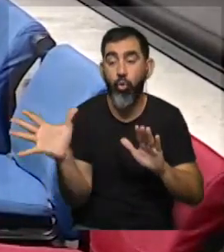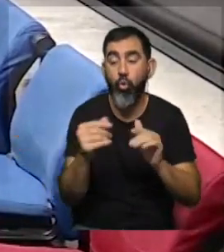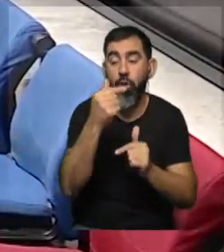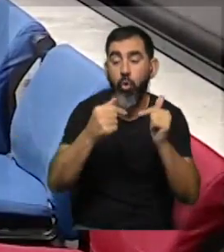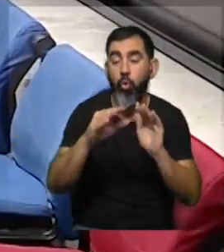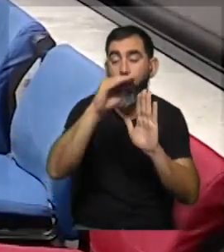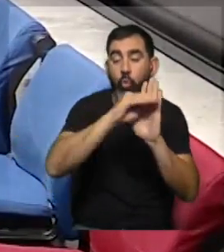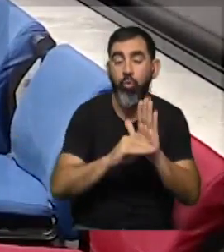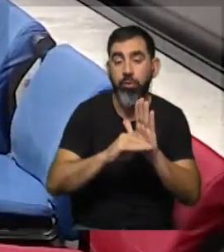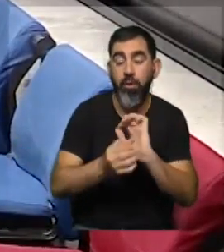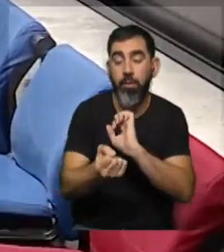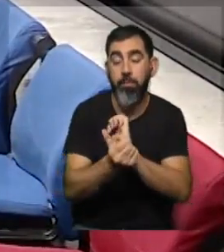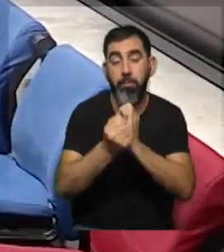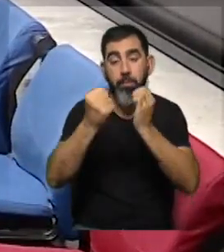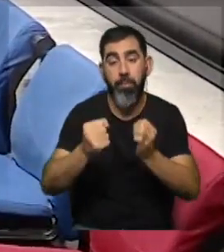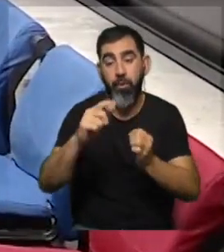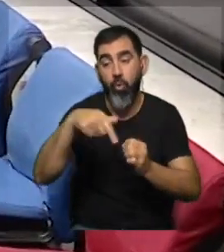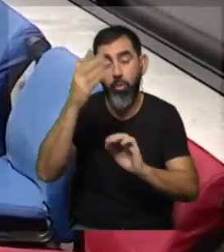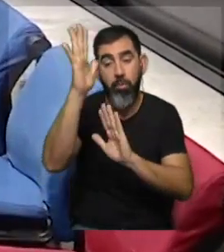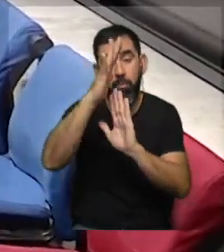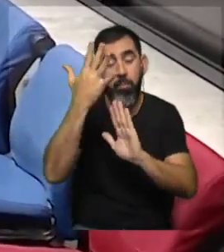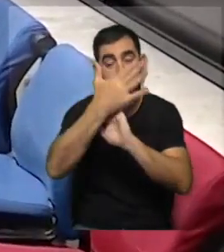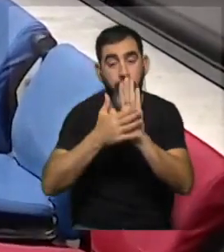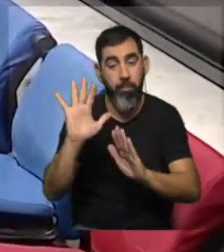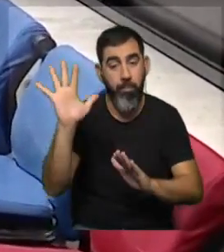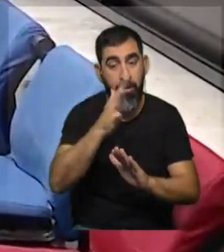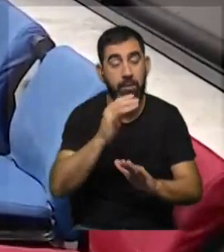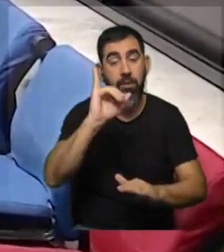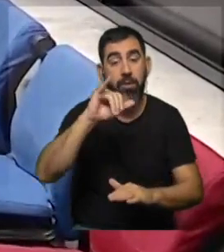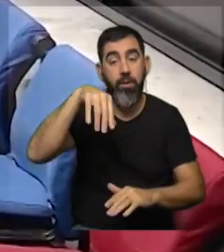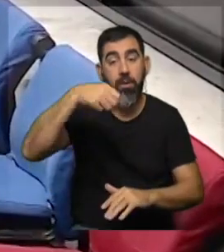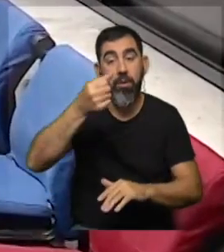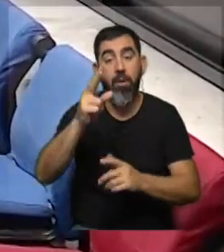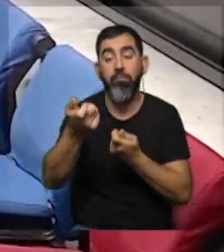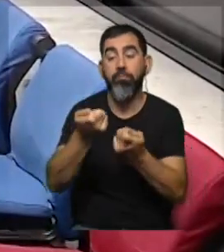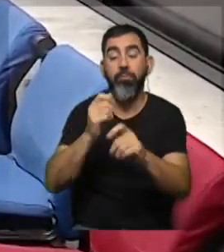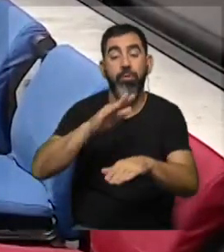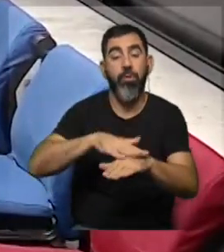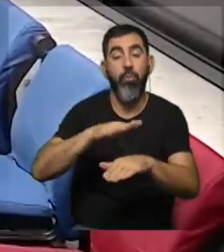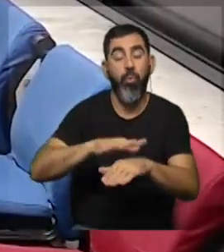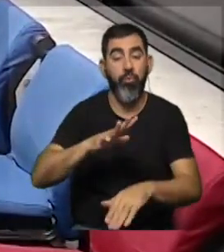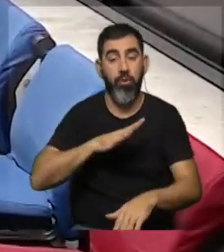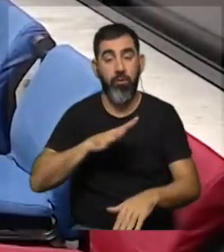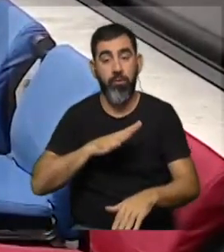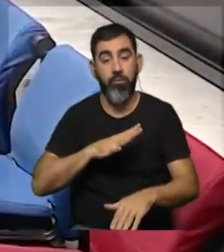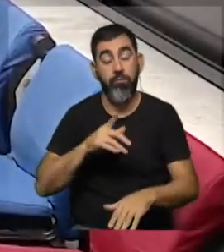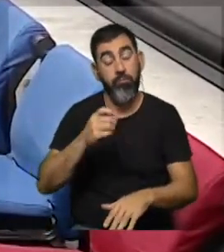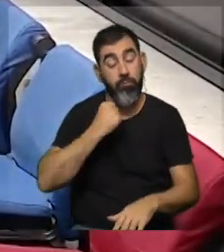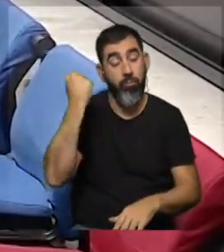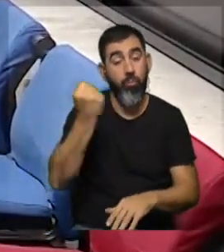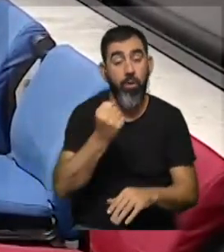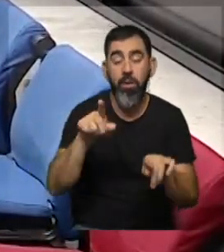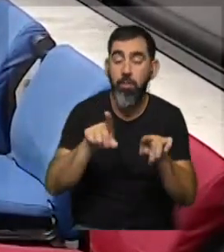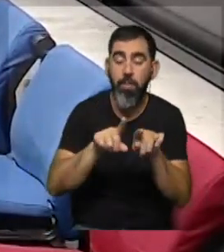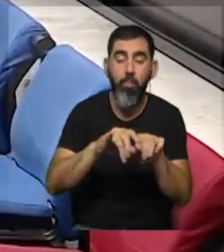alternativas a la privación de libertad en el resto del país todavía hay Nao es quien administra esa parte O sea que nosotros nos parece muy importante que sea